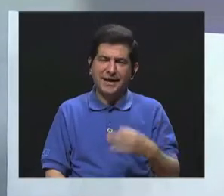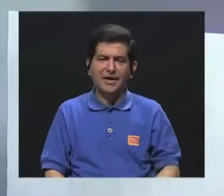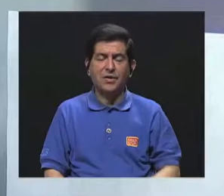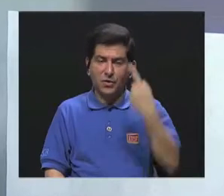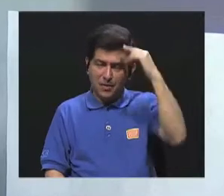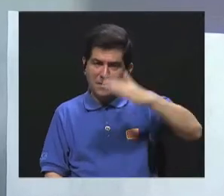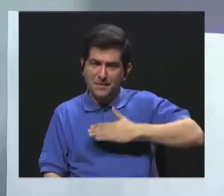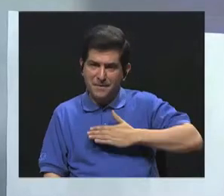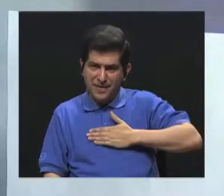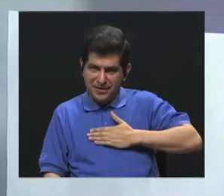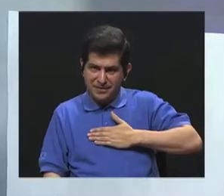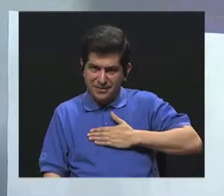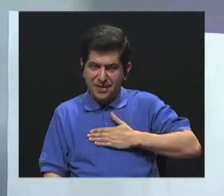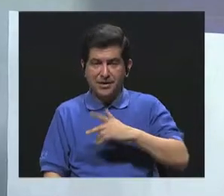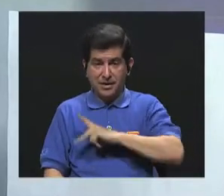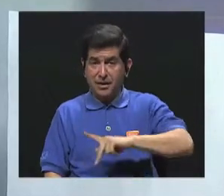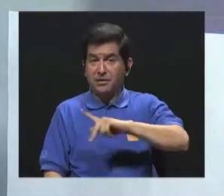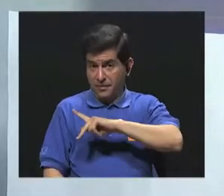mí personalmente,